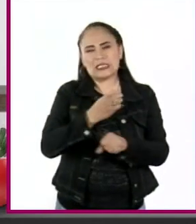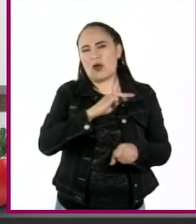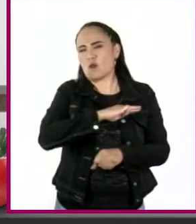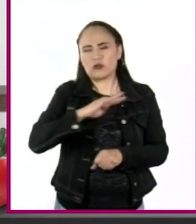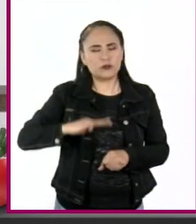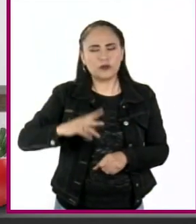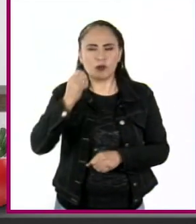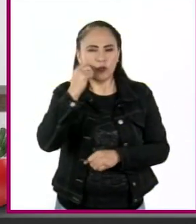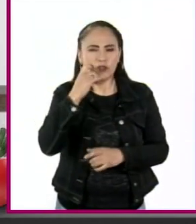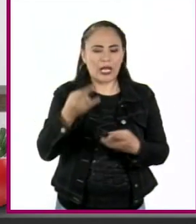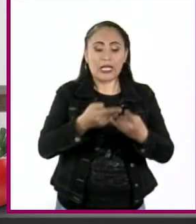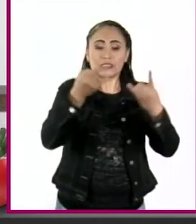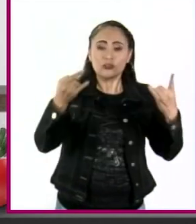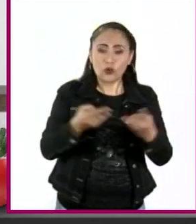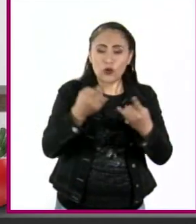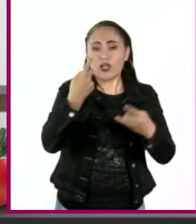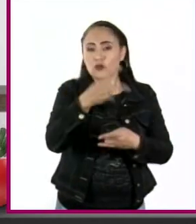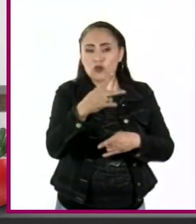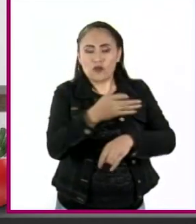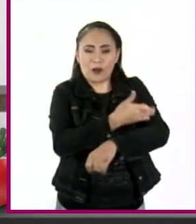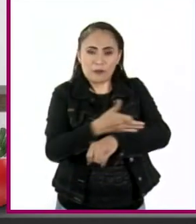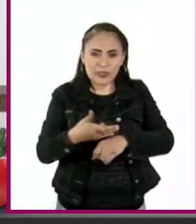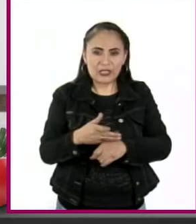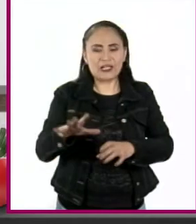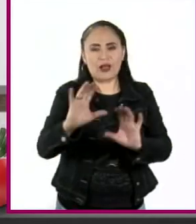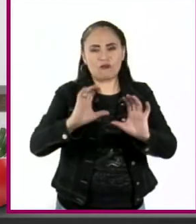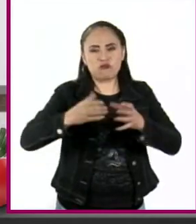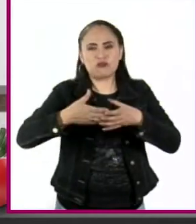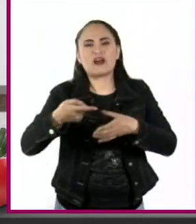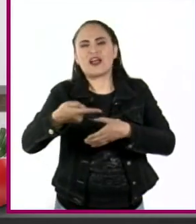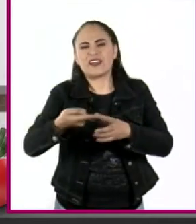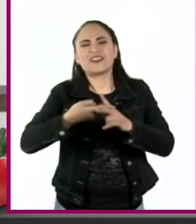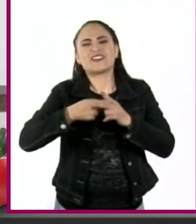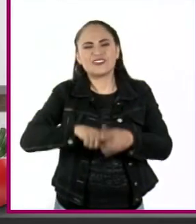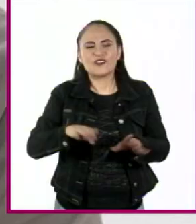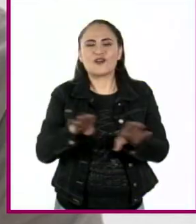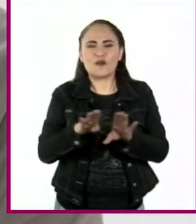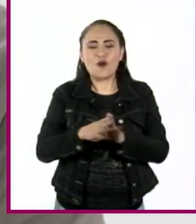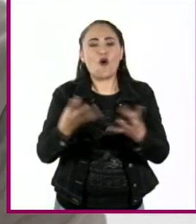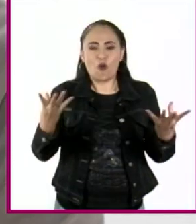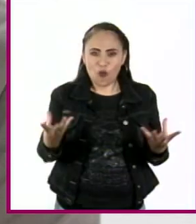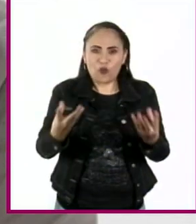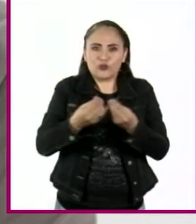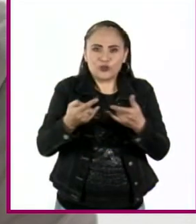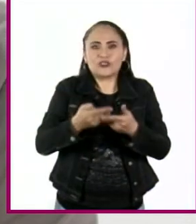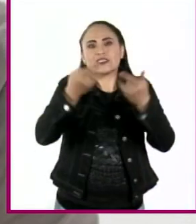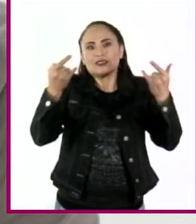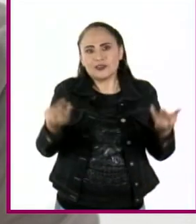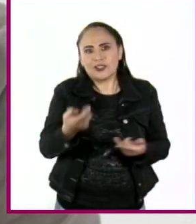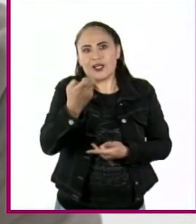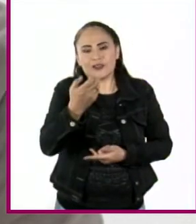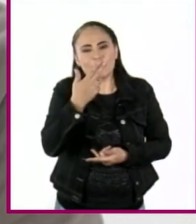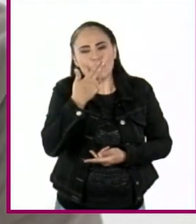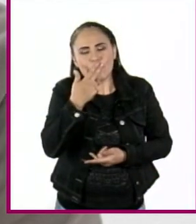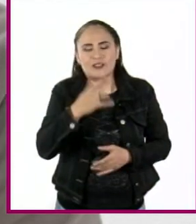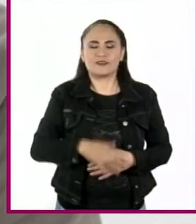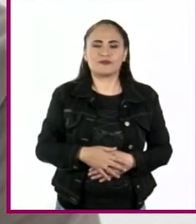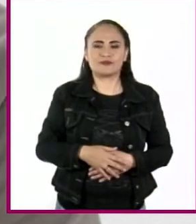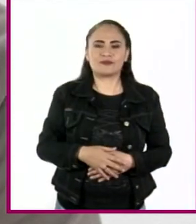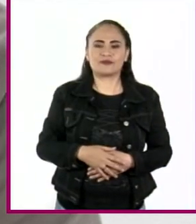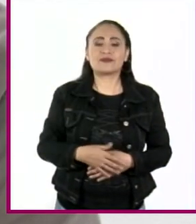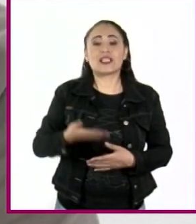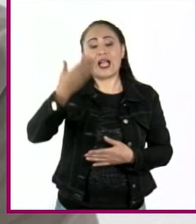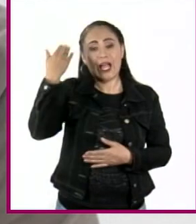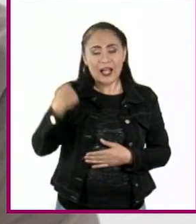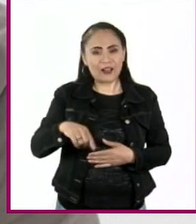son las historias que han formado a tu familia, a tu barrio o a tu comunidad? Hagamos historia juntos. El patrimonio cultural, que ha pasado de